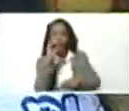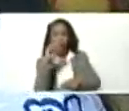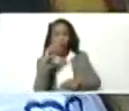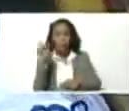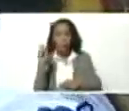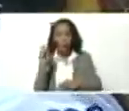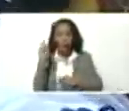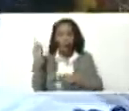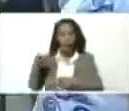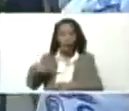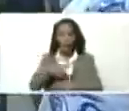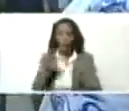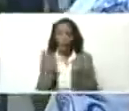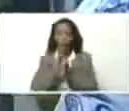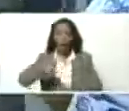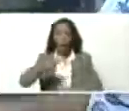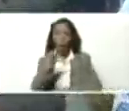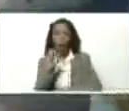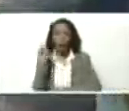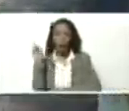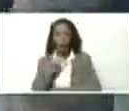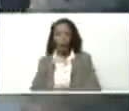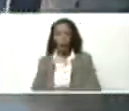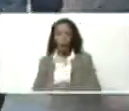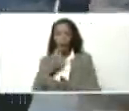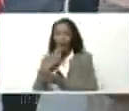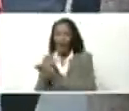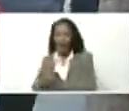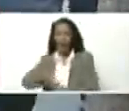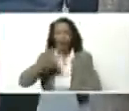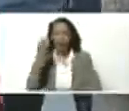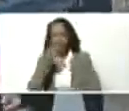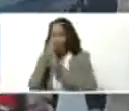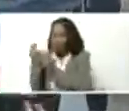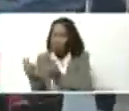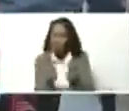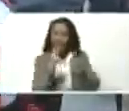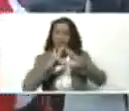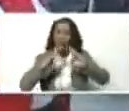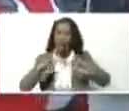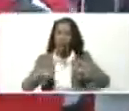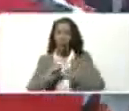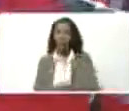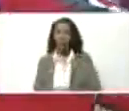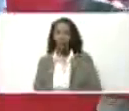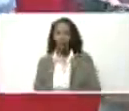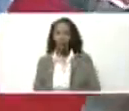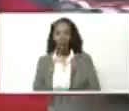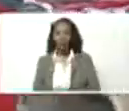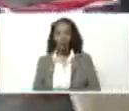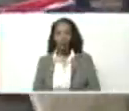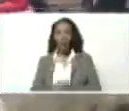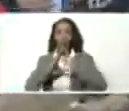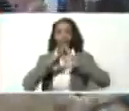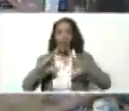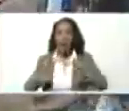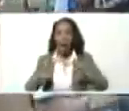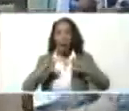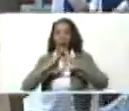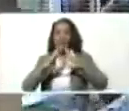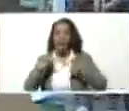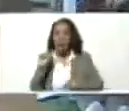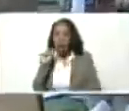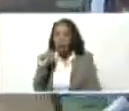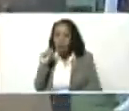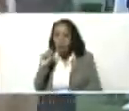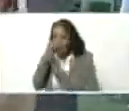Juan. Excelente, muchas gracias, de verdad. Bienvenida a Nicaragua. Nicaragua, nicaragüita,